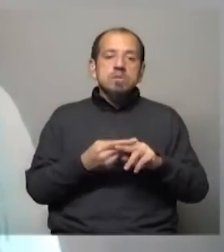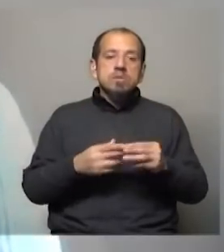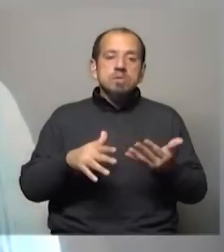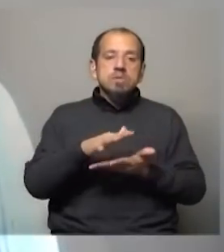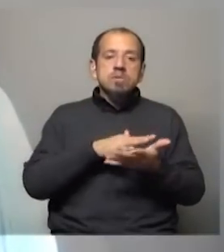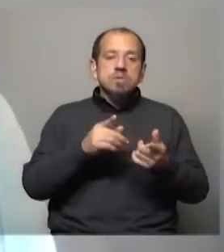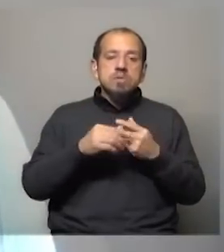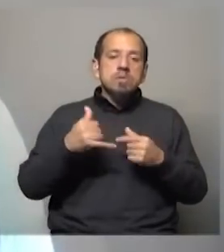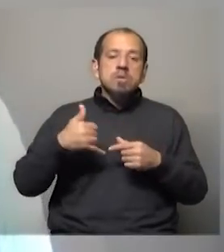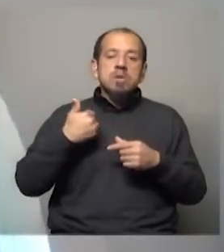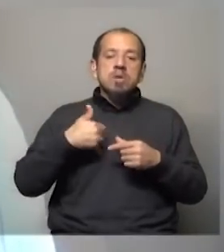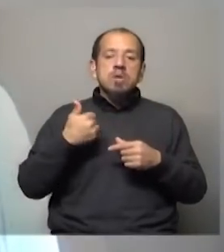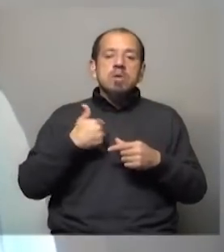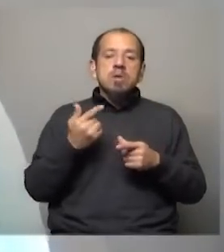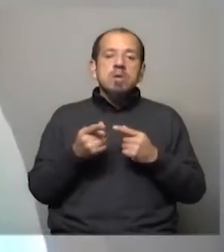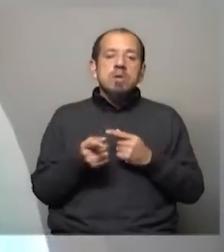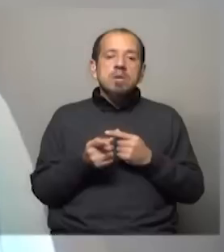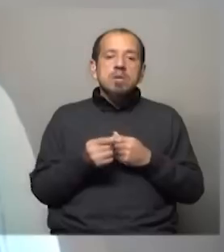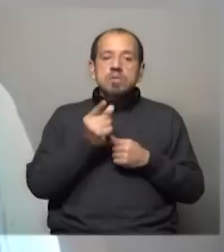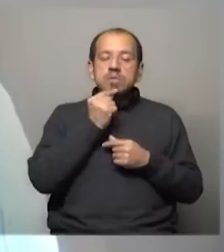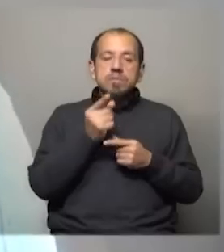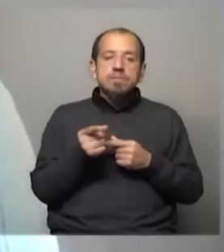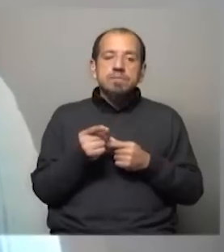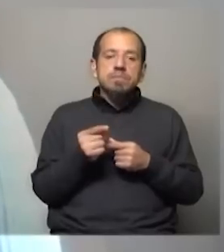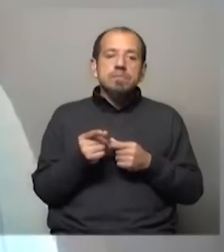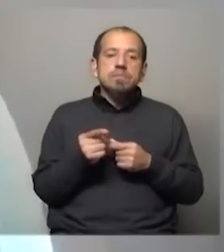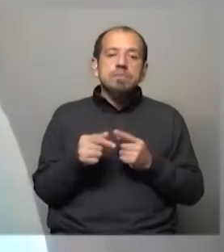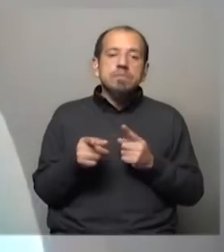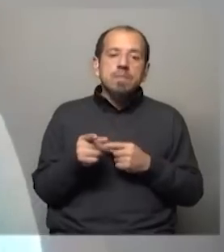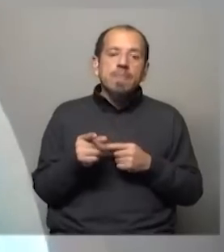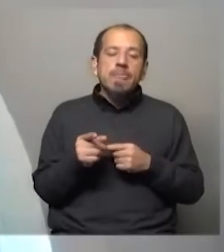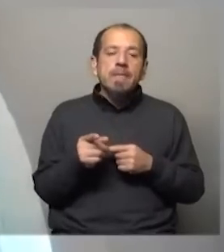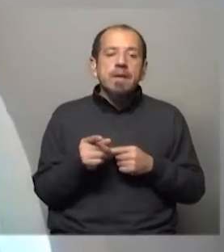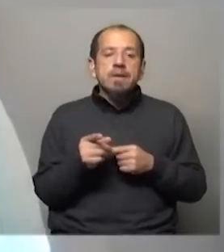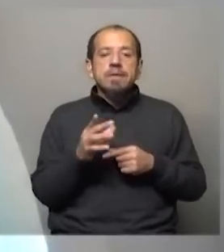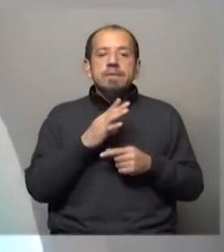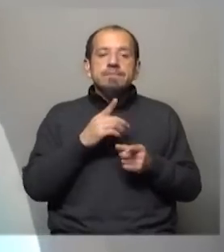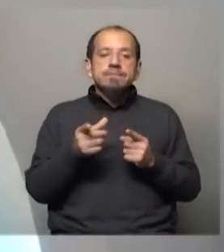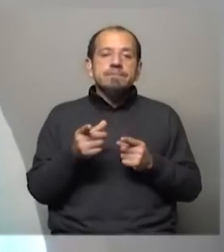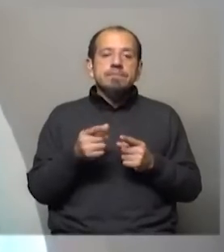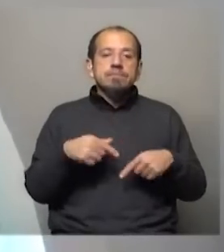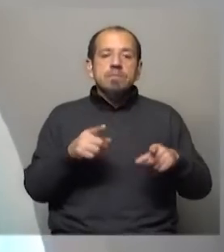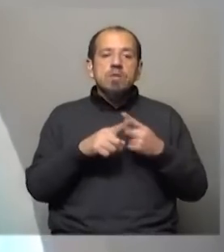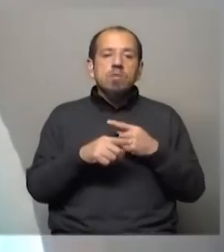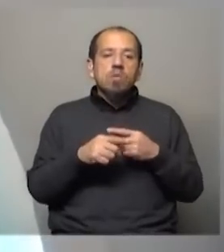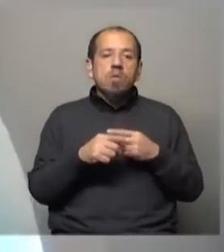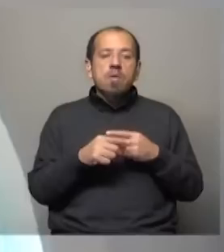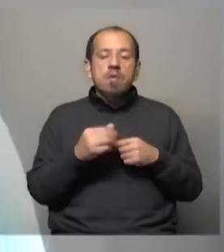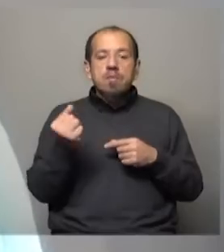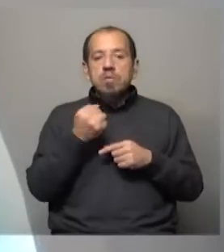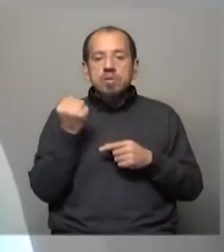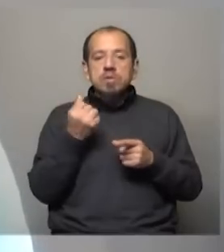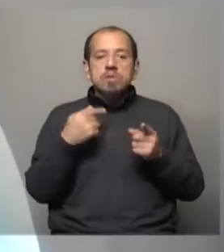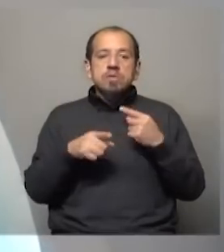entre la juventud y la policía y la policía entre sectores que tienen un componente efectivamente de origen migratorio importante